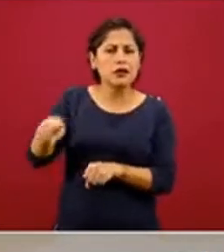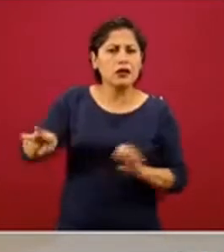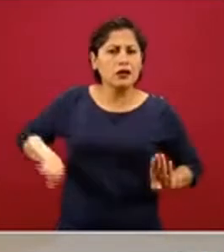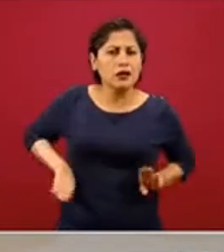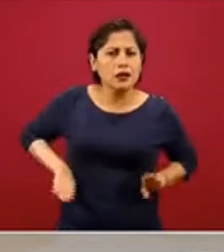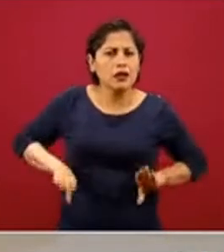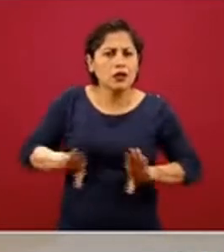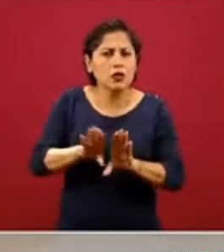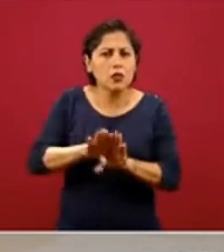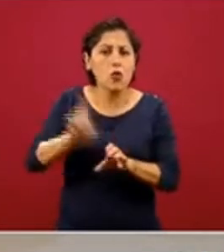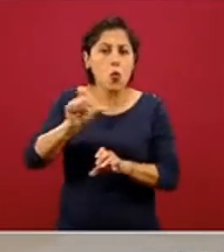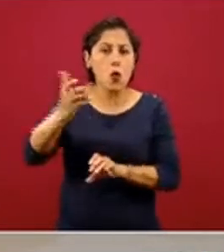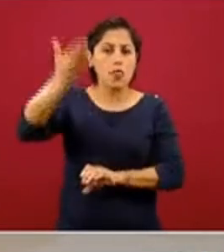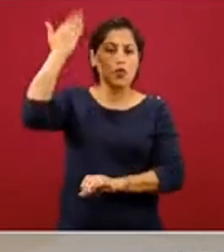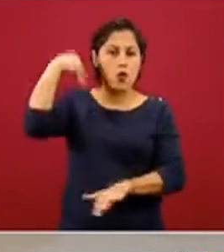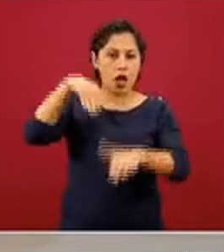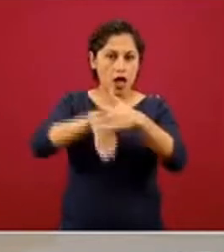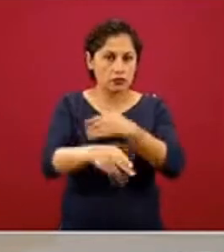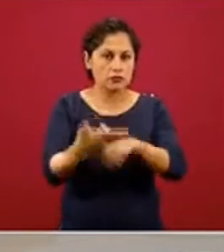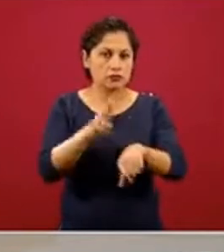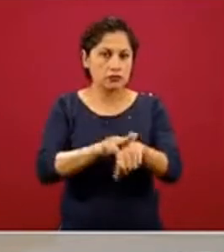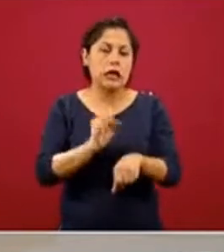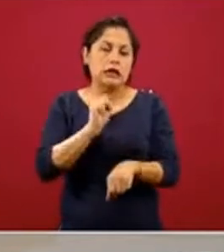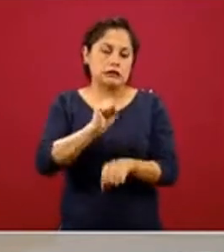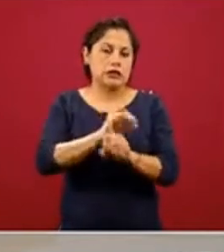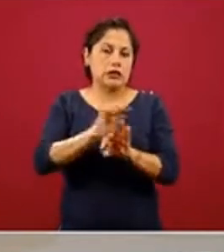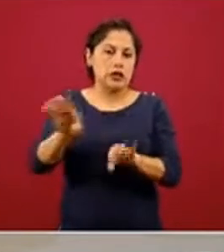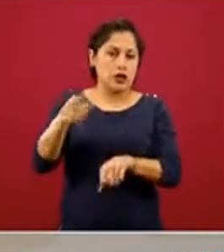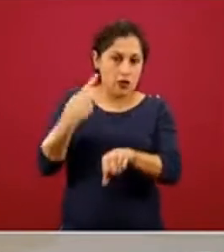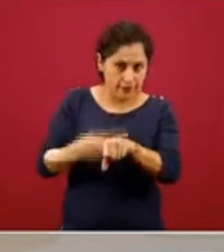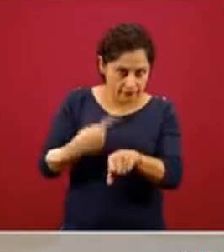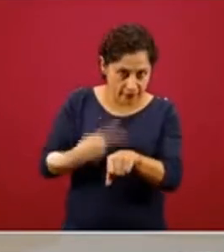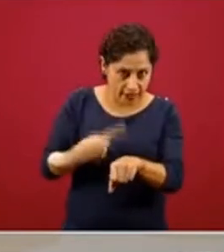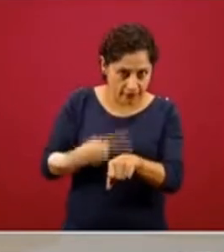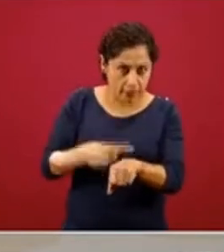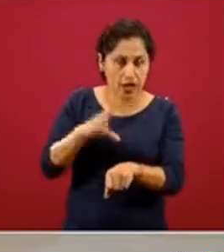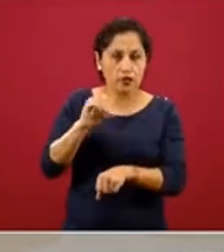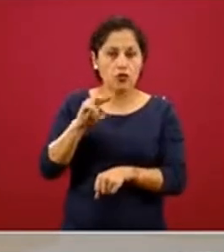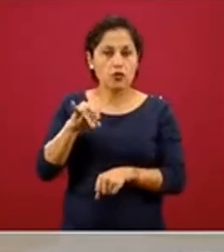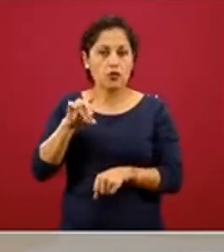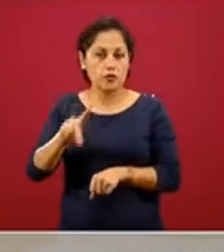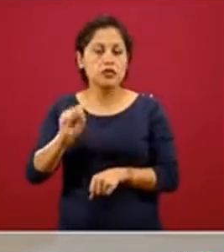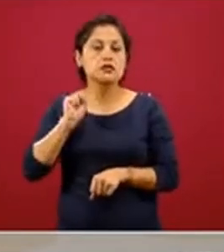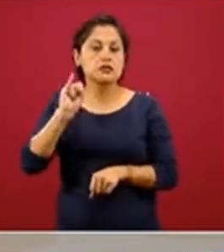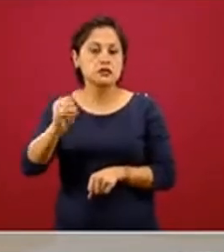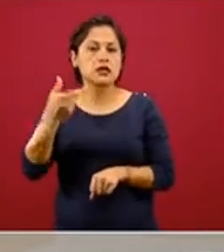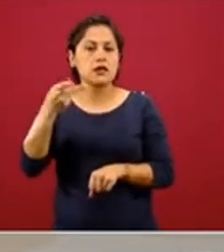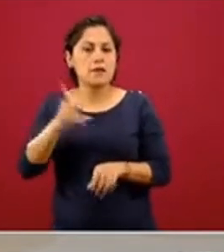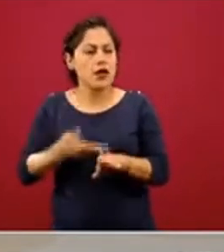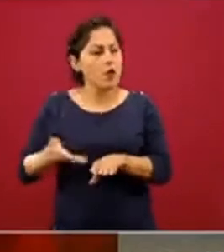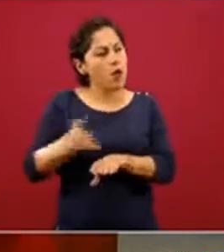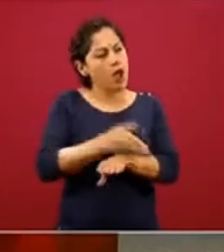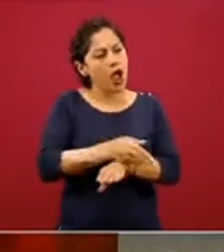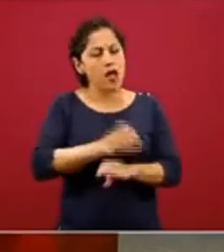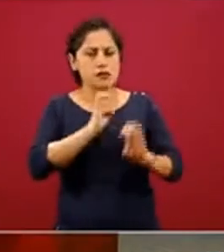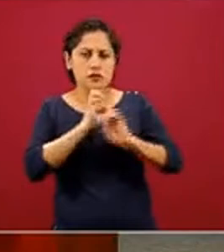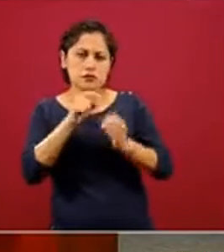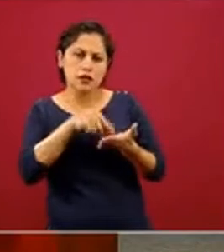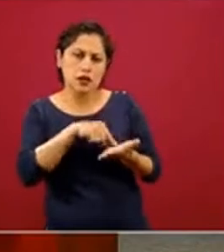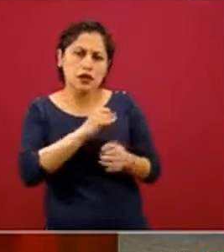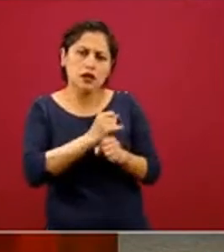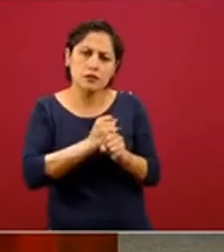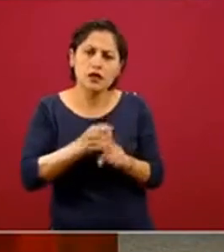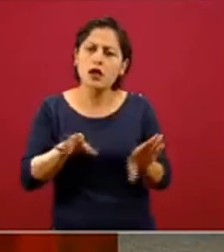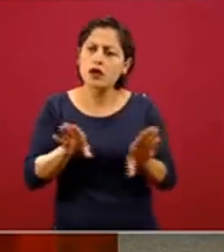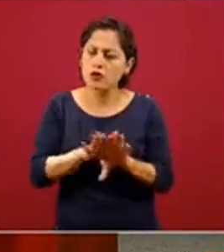más allá de que sabemos que tuvieron COVID-19, que es de hecho el enfoque de la presentación, saber si en este